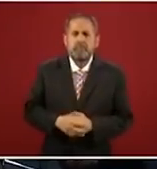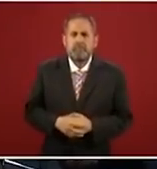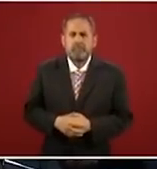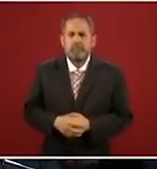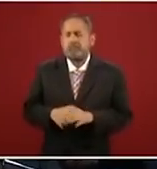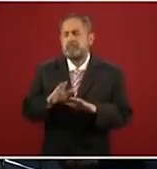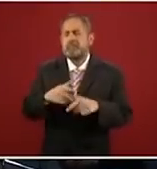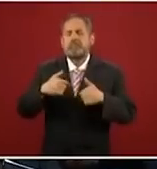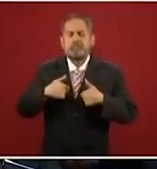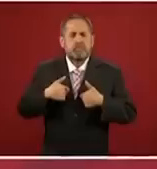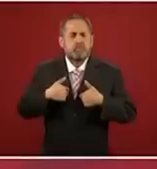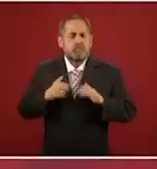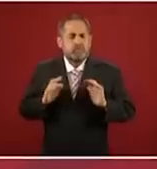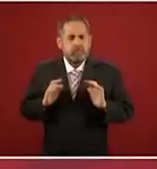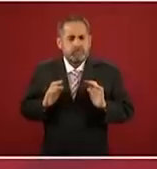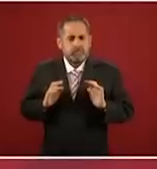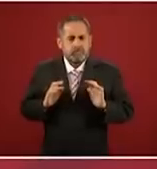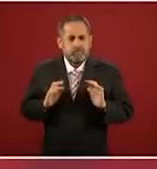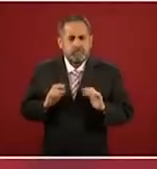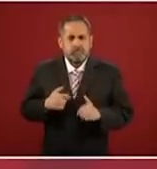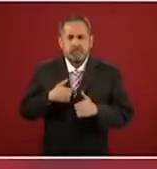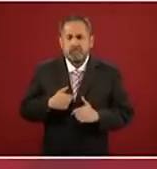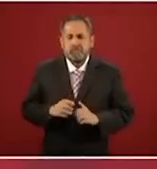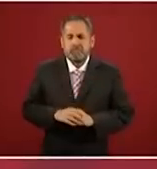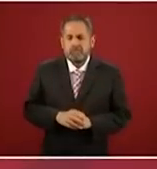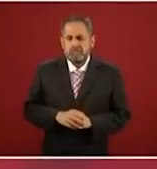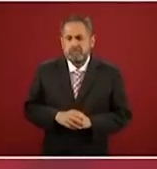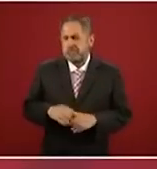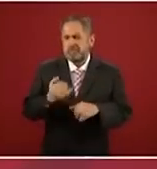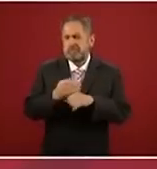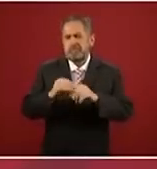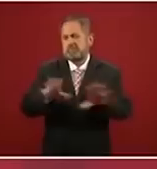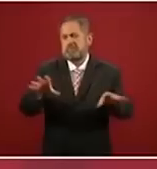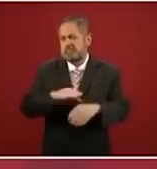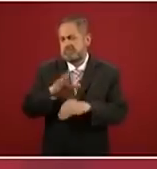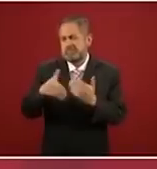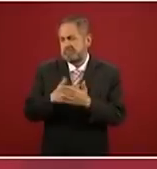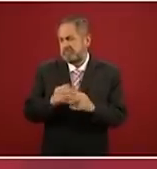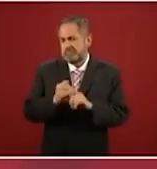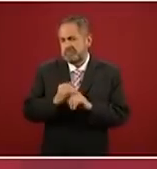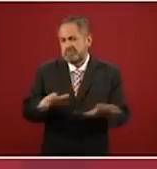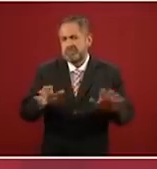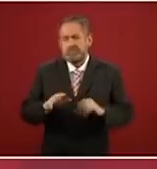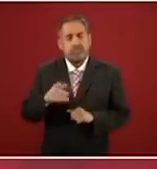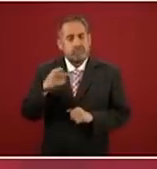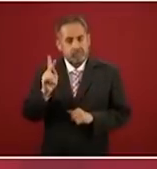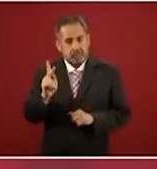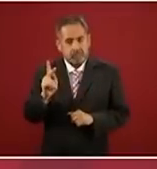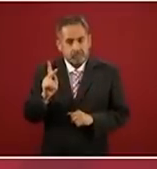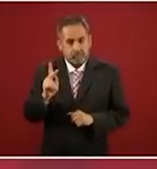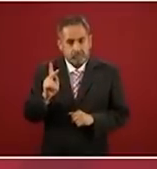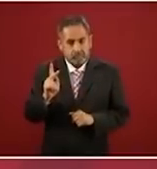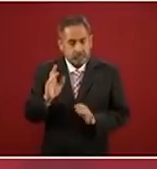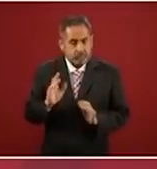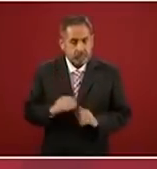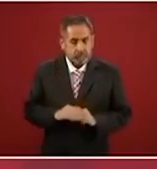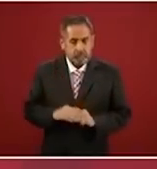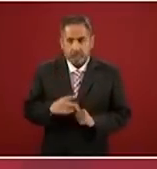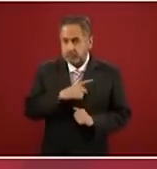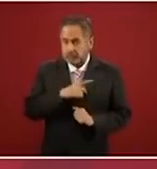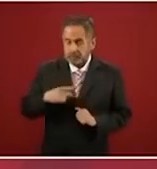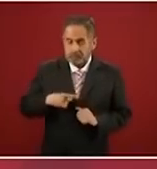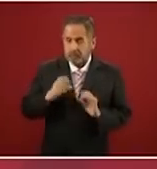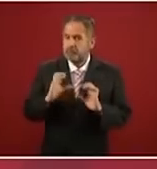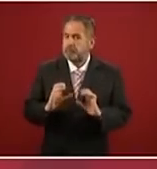corresponde a nosotros este se va a dar a conocer todo nada más qué debemos